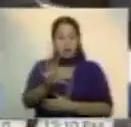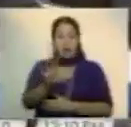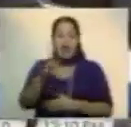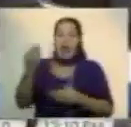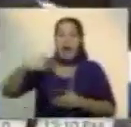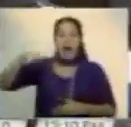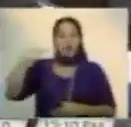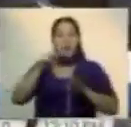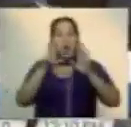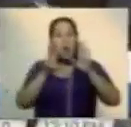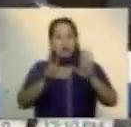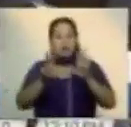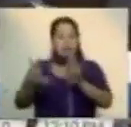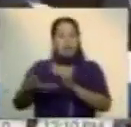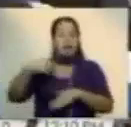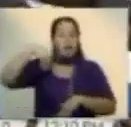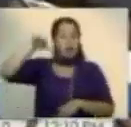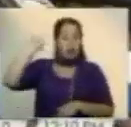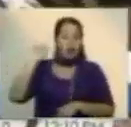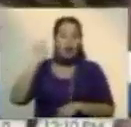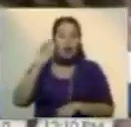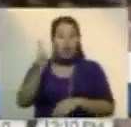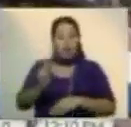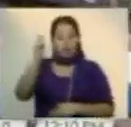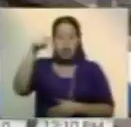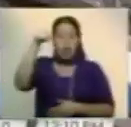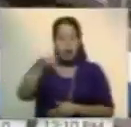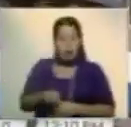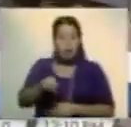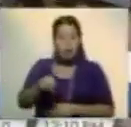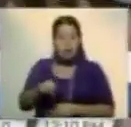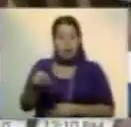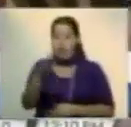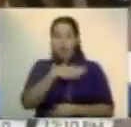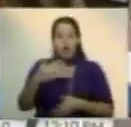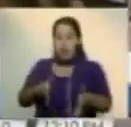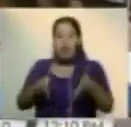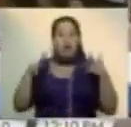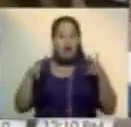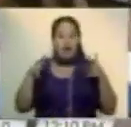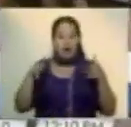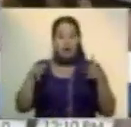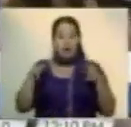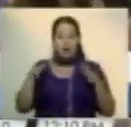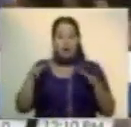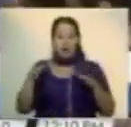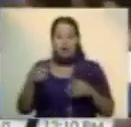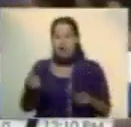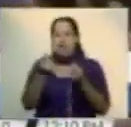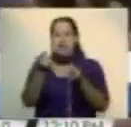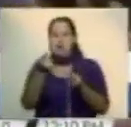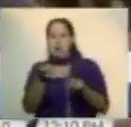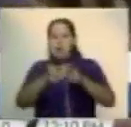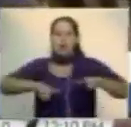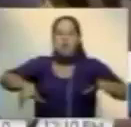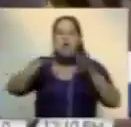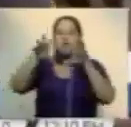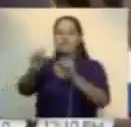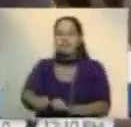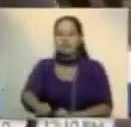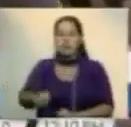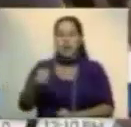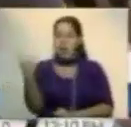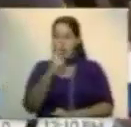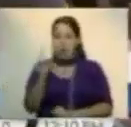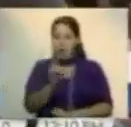aquí, eran 80 y pico de diputados aquí. Es decir, ellos no ganaron ningún espacio. Ellos